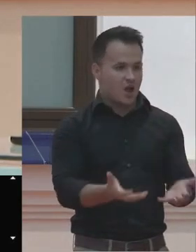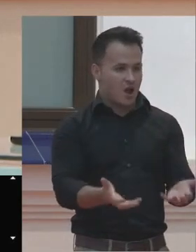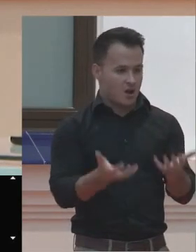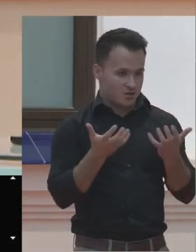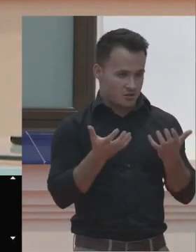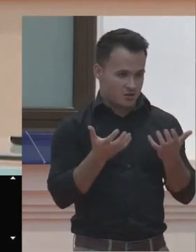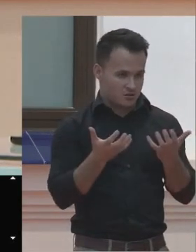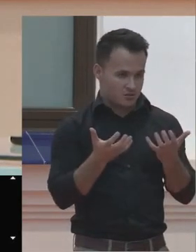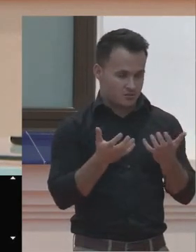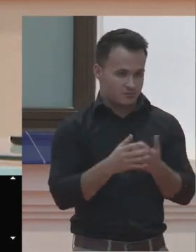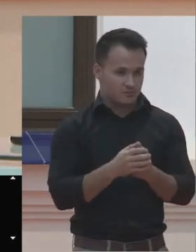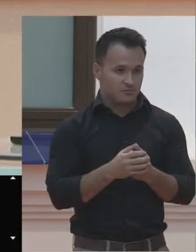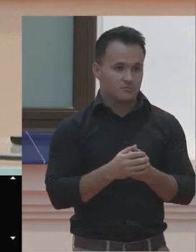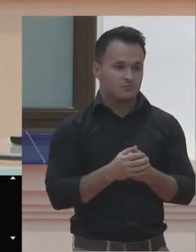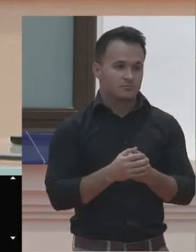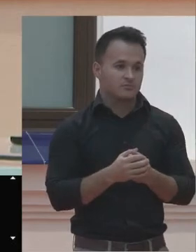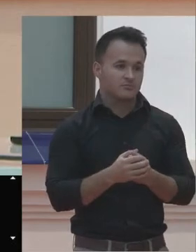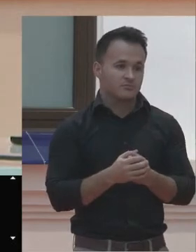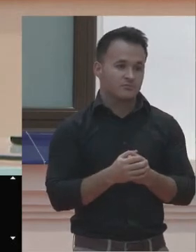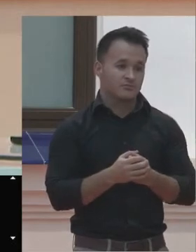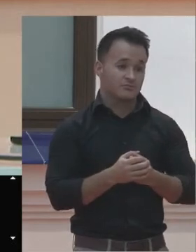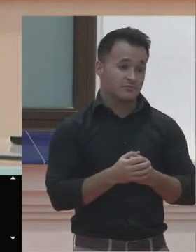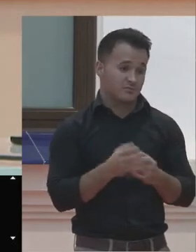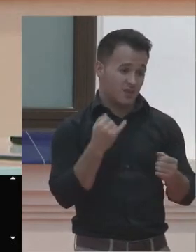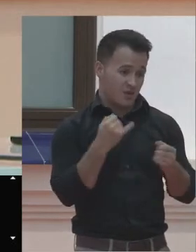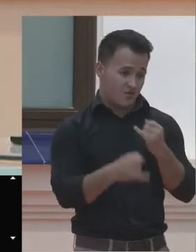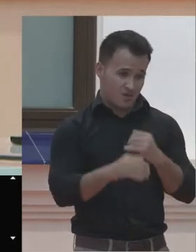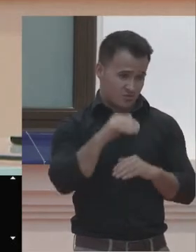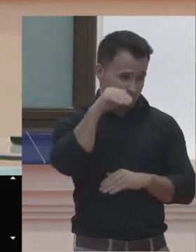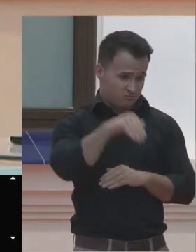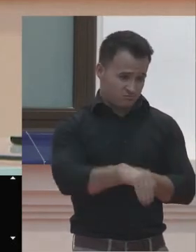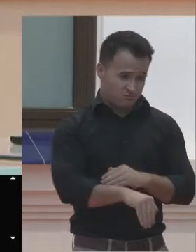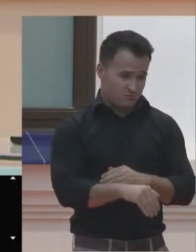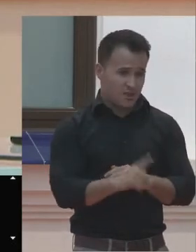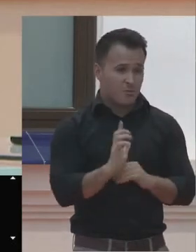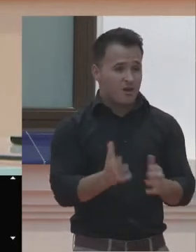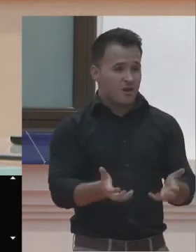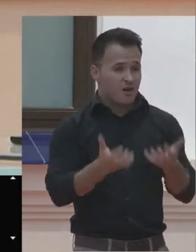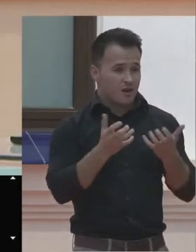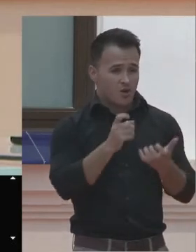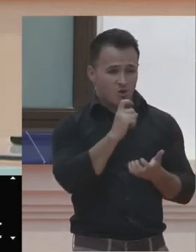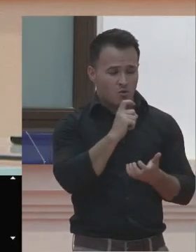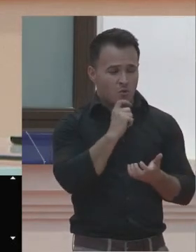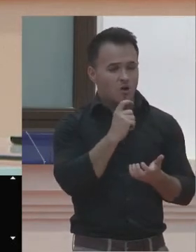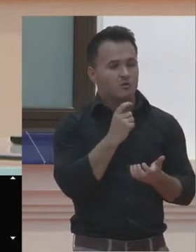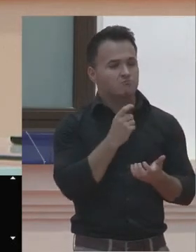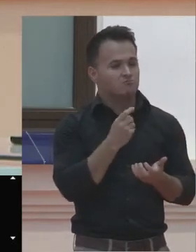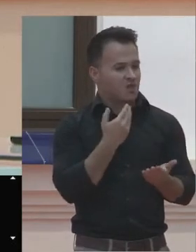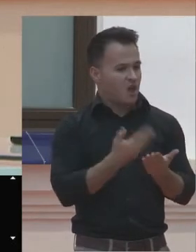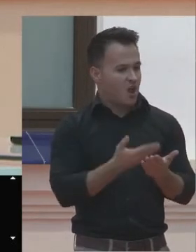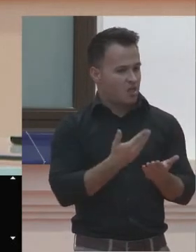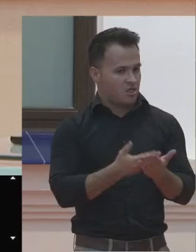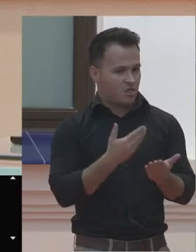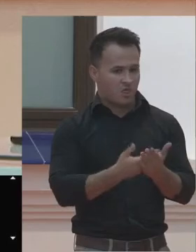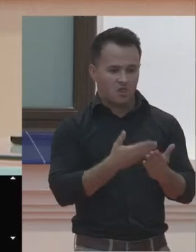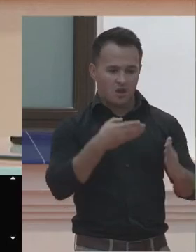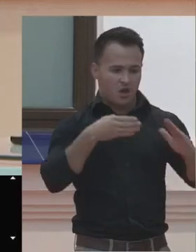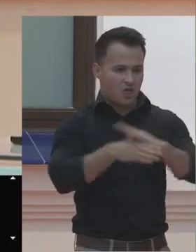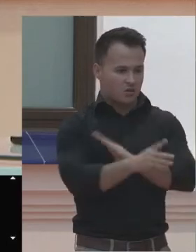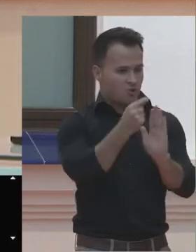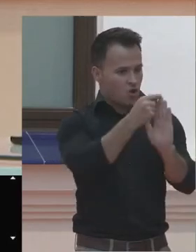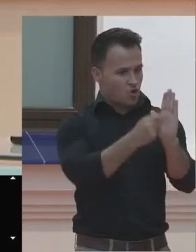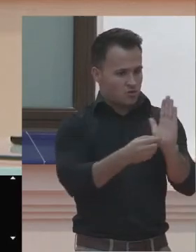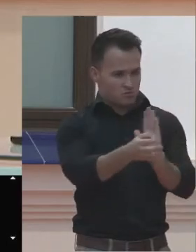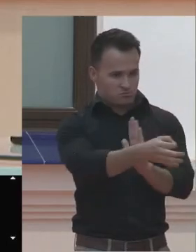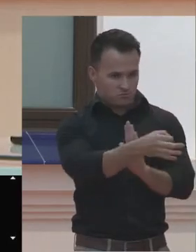y evidentemente aquí perdemos todos, eso está claro. ¿Cómo tiene que ganar? Garantizando unas condiciones de accesibilidad y